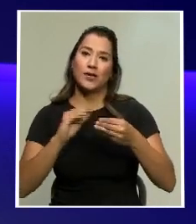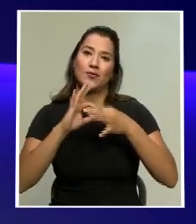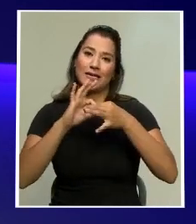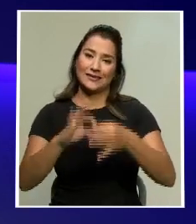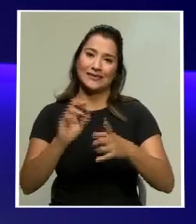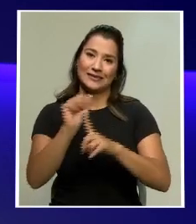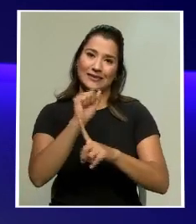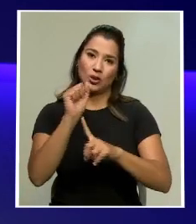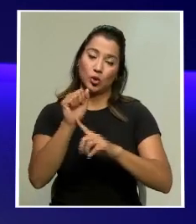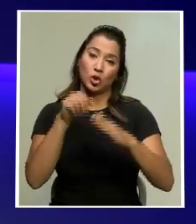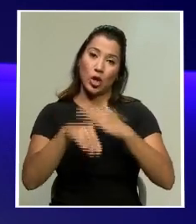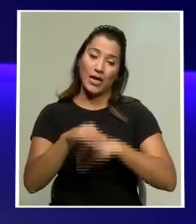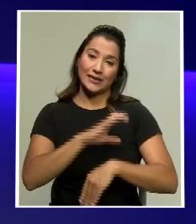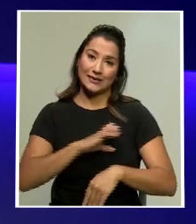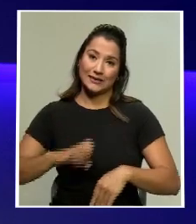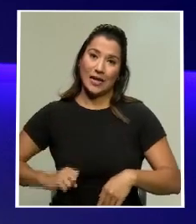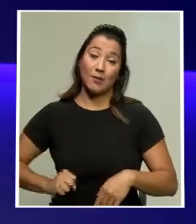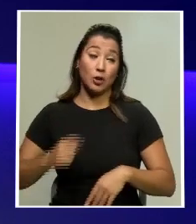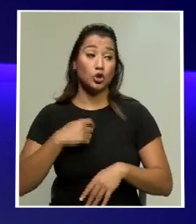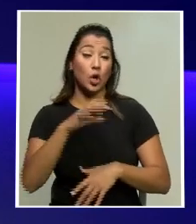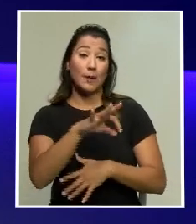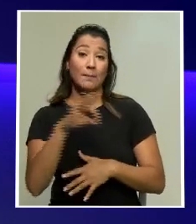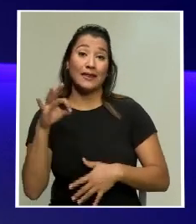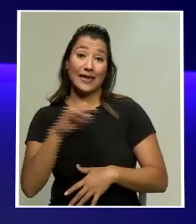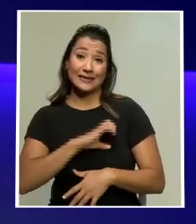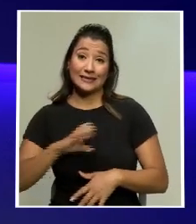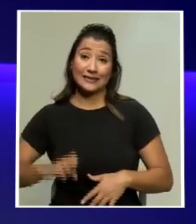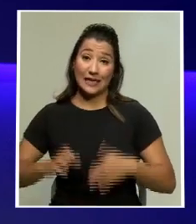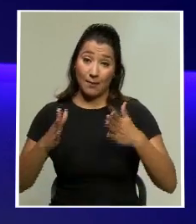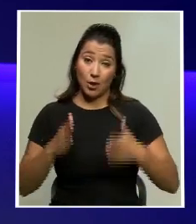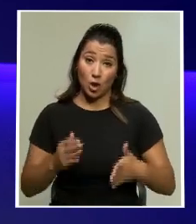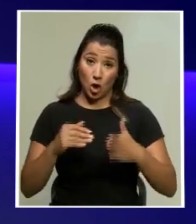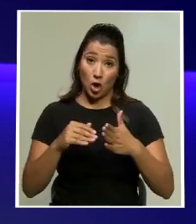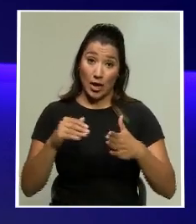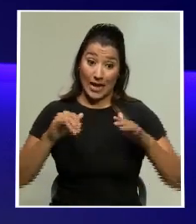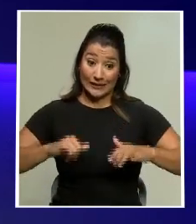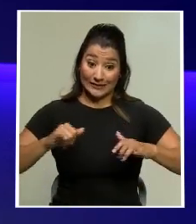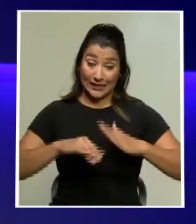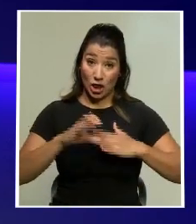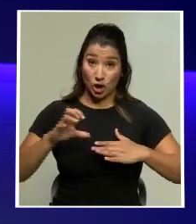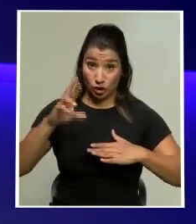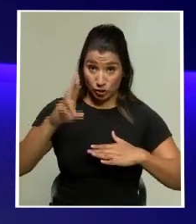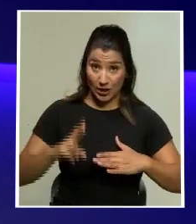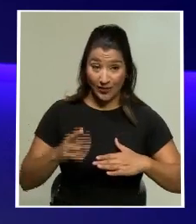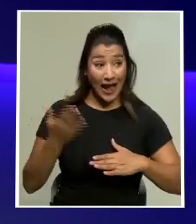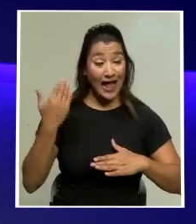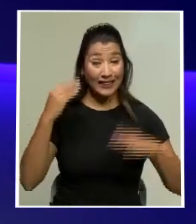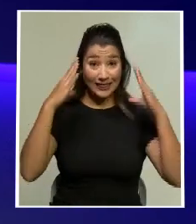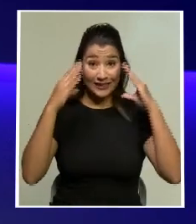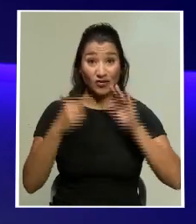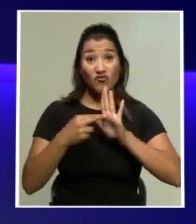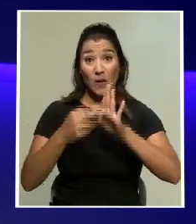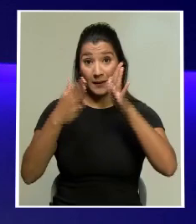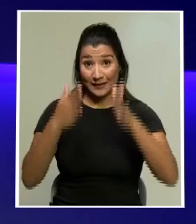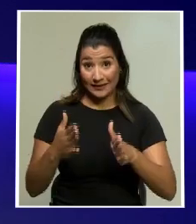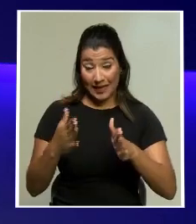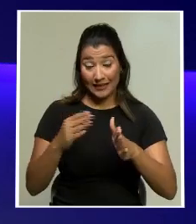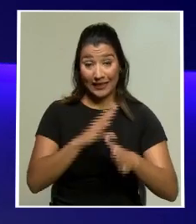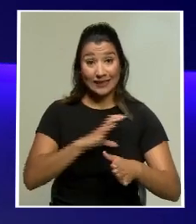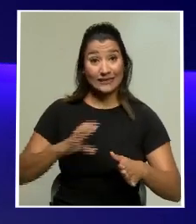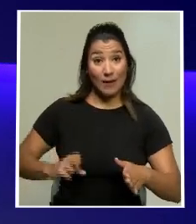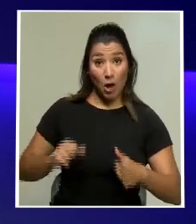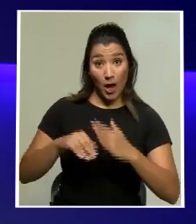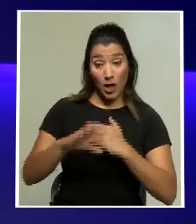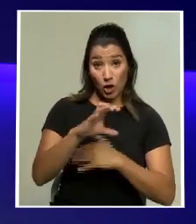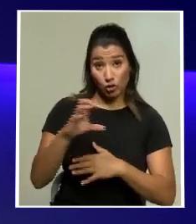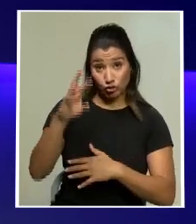intelectual salvadoreño radicado en Costa Rica, ex embajador de El Salvador durante una década y condecorado por Costa